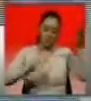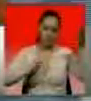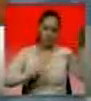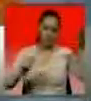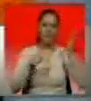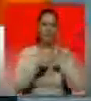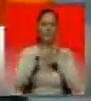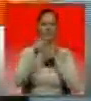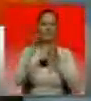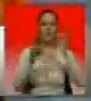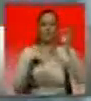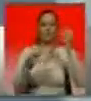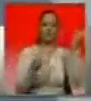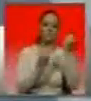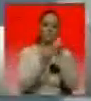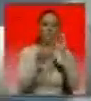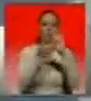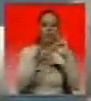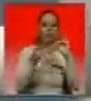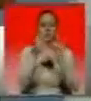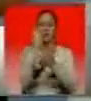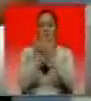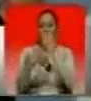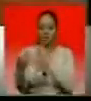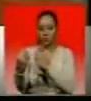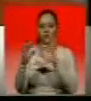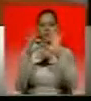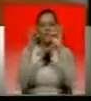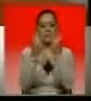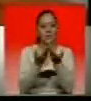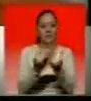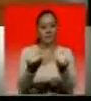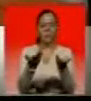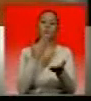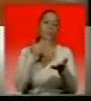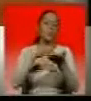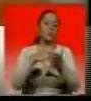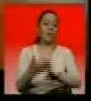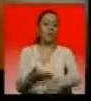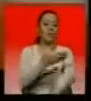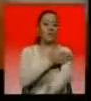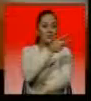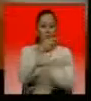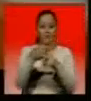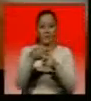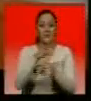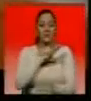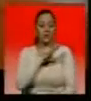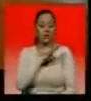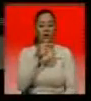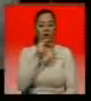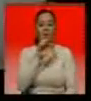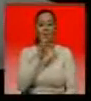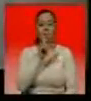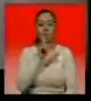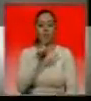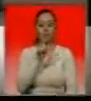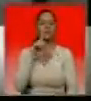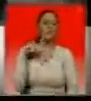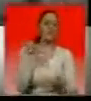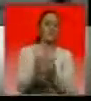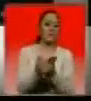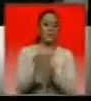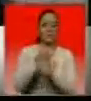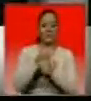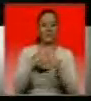escribir cuentos a sus hijos y familias. Por ejemplo, antes de ir a la cárcel, Gabriel Moreira contaba que cuando él llegaba del trabajo,